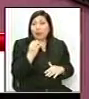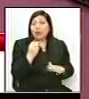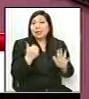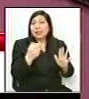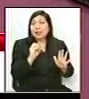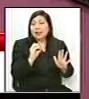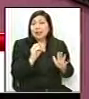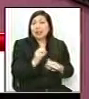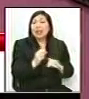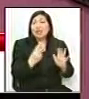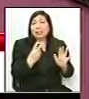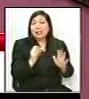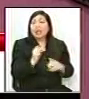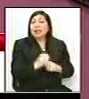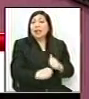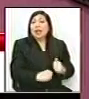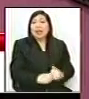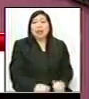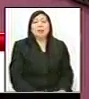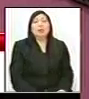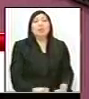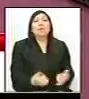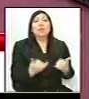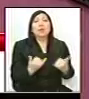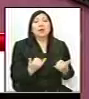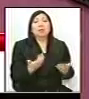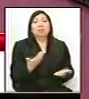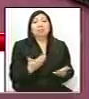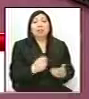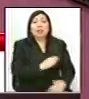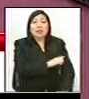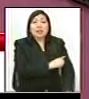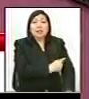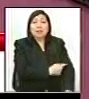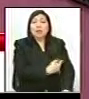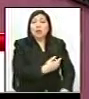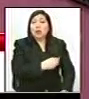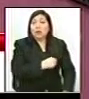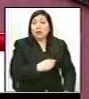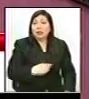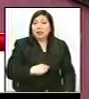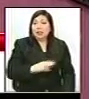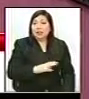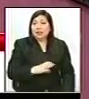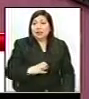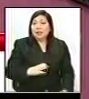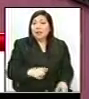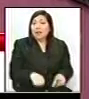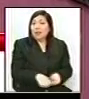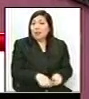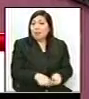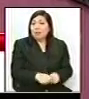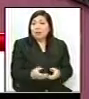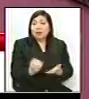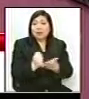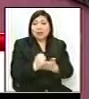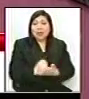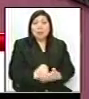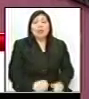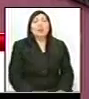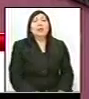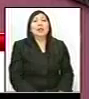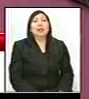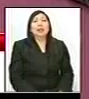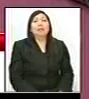tiene 70 años y que hoy, gracias al esfuerzo del gobierno regional, el Estado peruano mismo también, que nos ha ayudado,